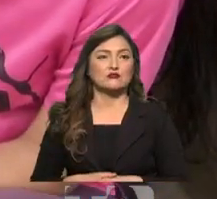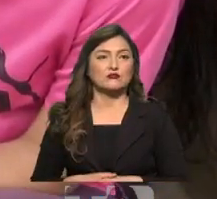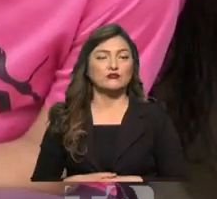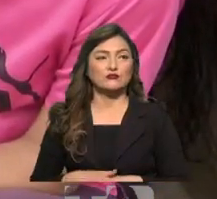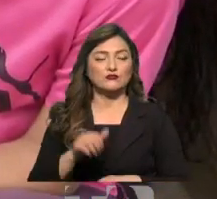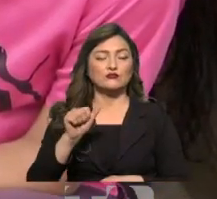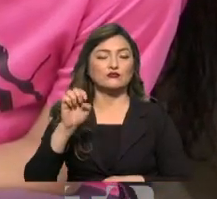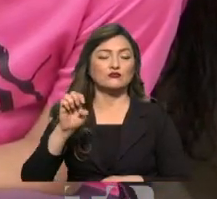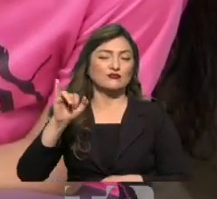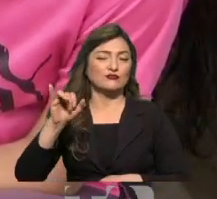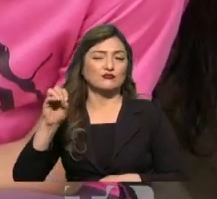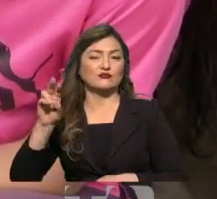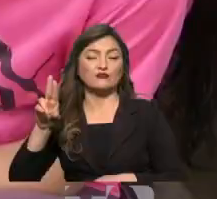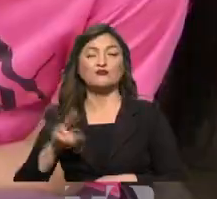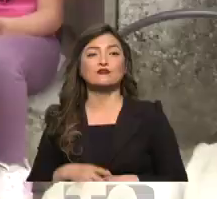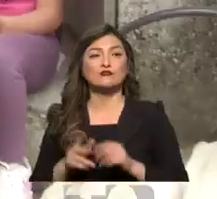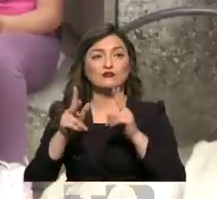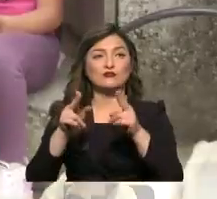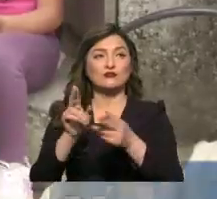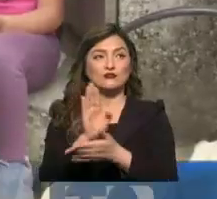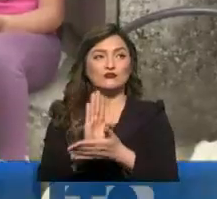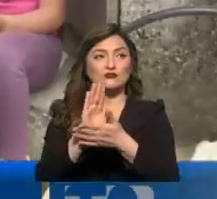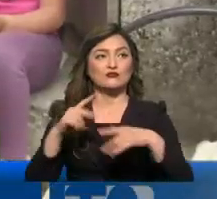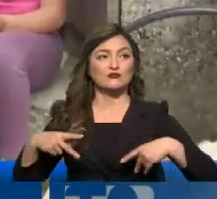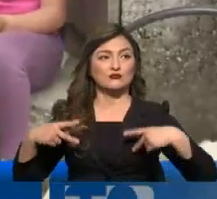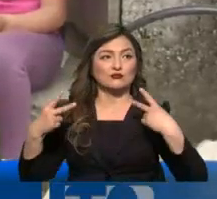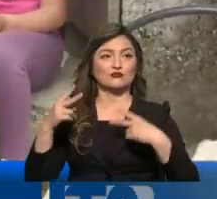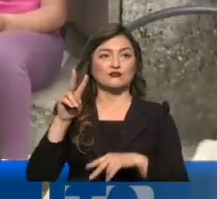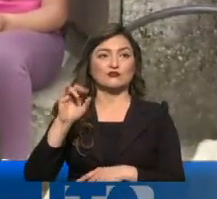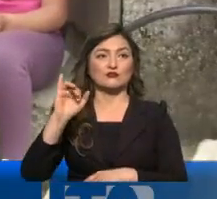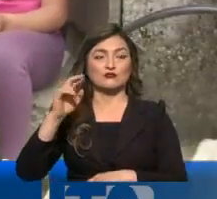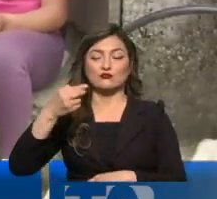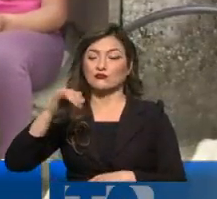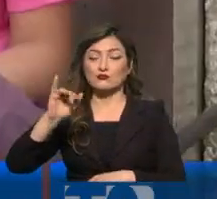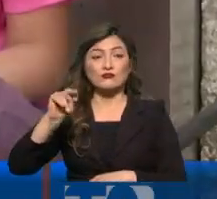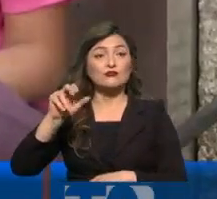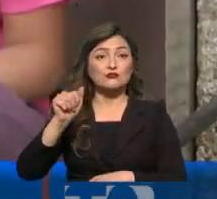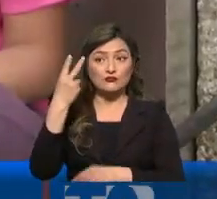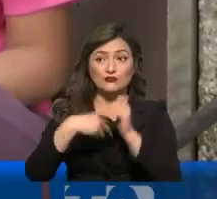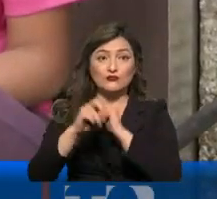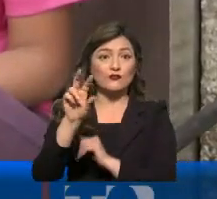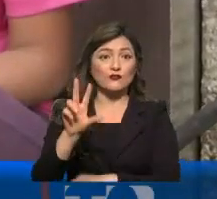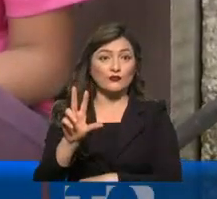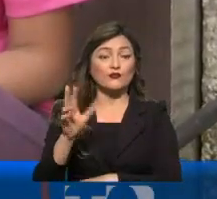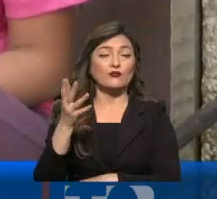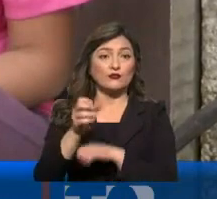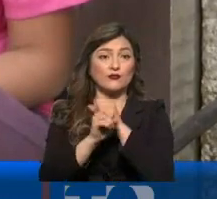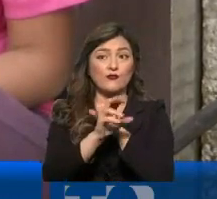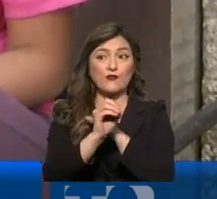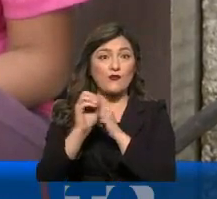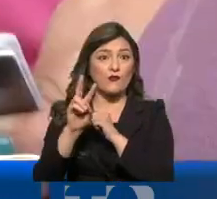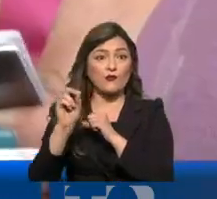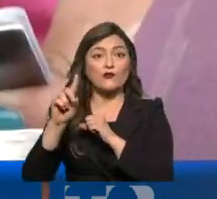O. En el mismo barrio vive Virginia, quien dice que tiene tres hijos, que durante el año lectivo